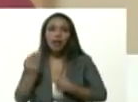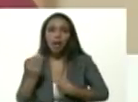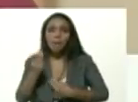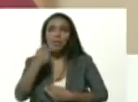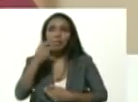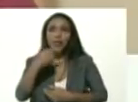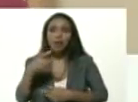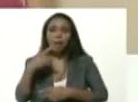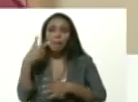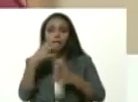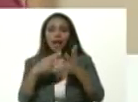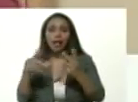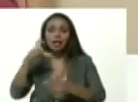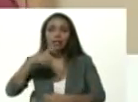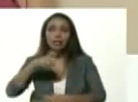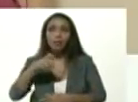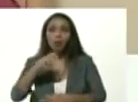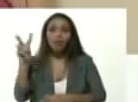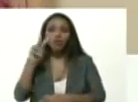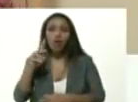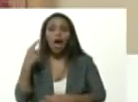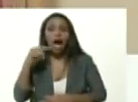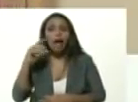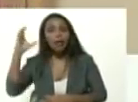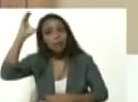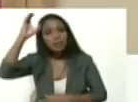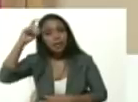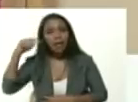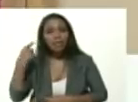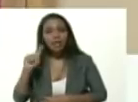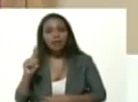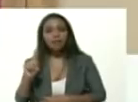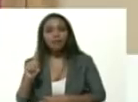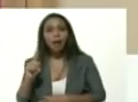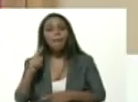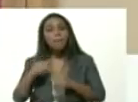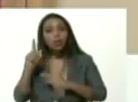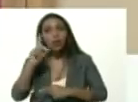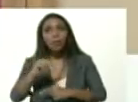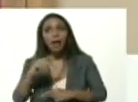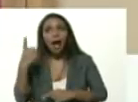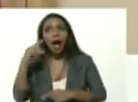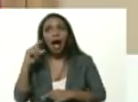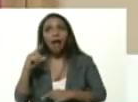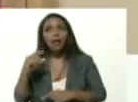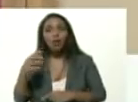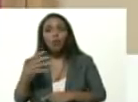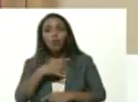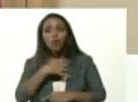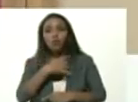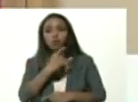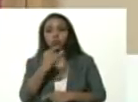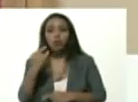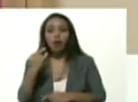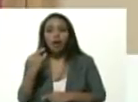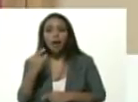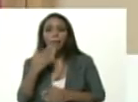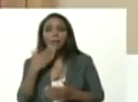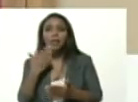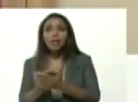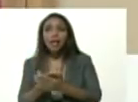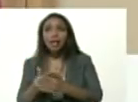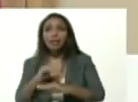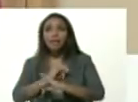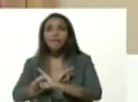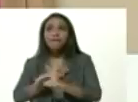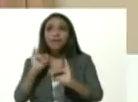necesitamos. Venezuela tiene la capacidad de resistir. Pero también tenemos la moral para exigir el cese inmediato